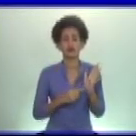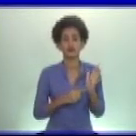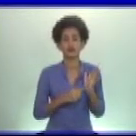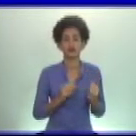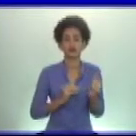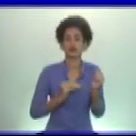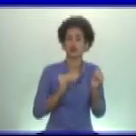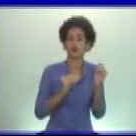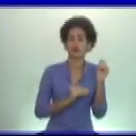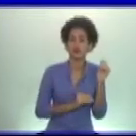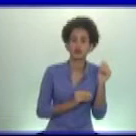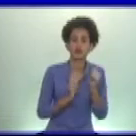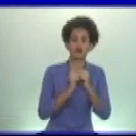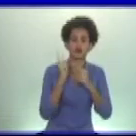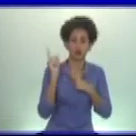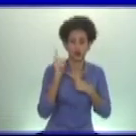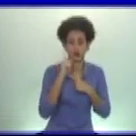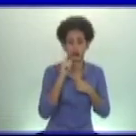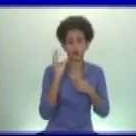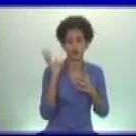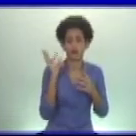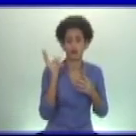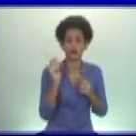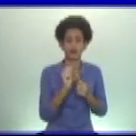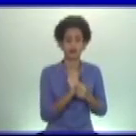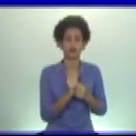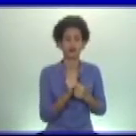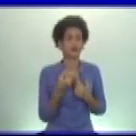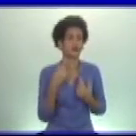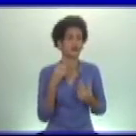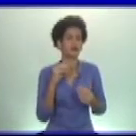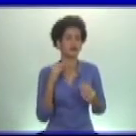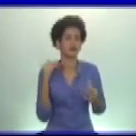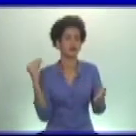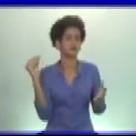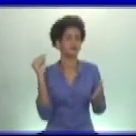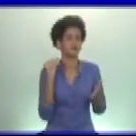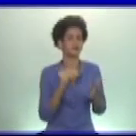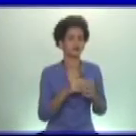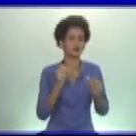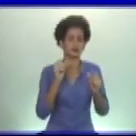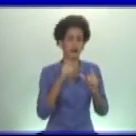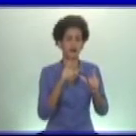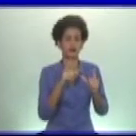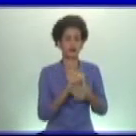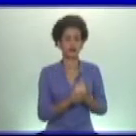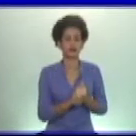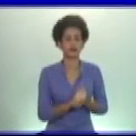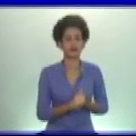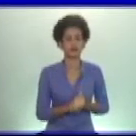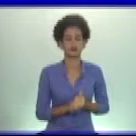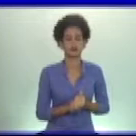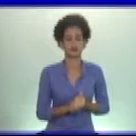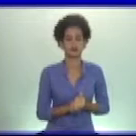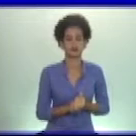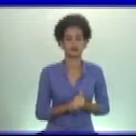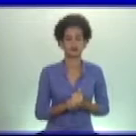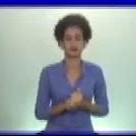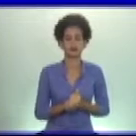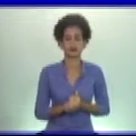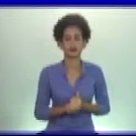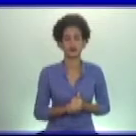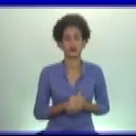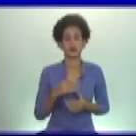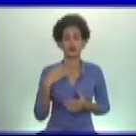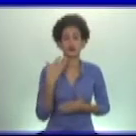O sea, si a cada elemento del dominio le corresponde una imagen. Por tanto, es una función. Y vamos de todos modos a, porque nos